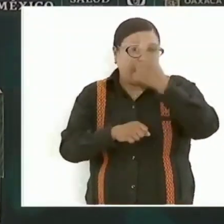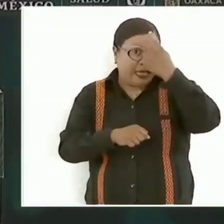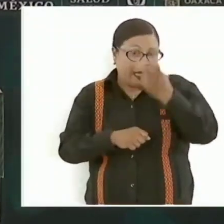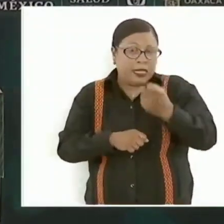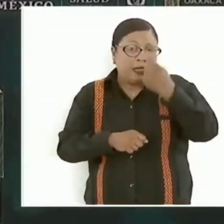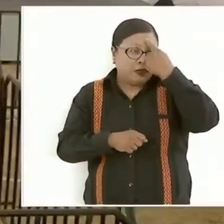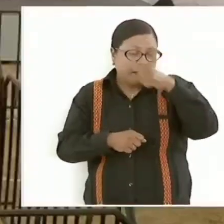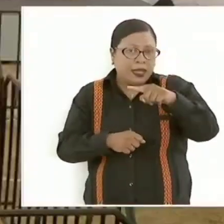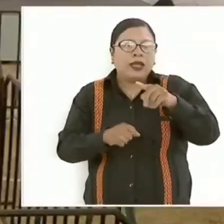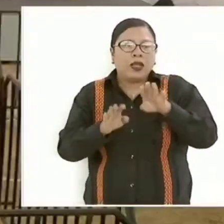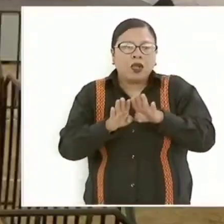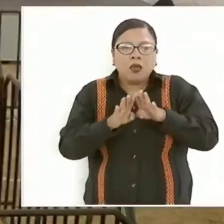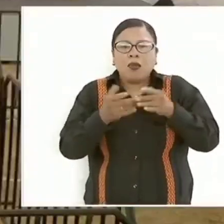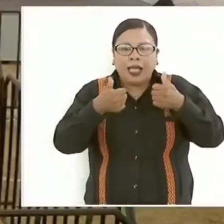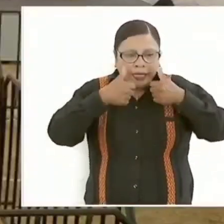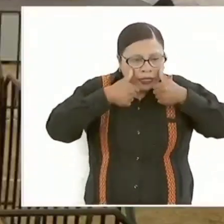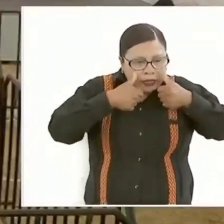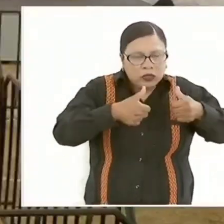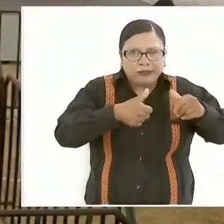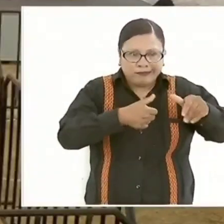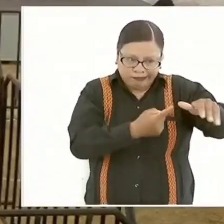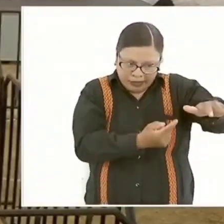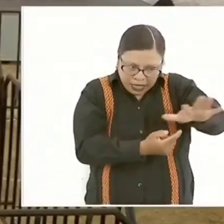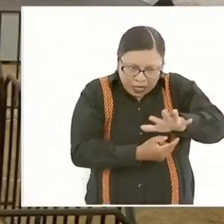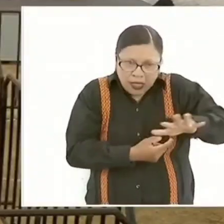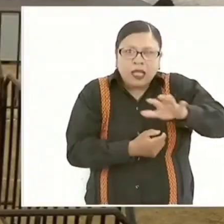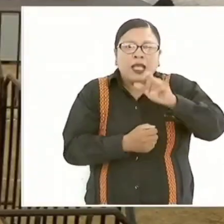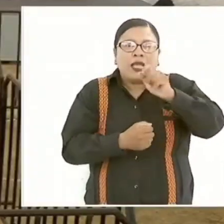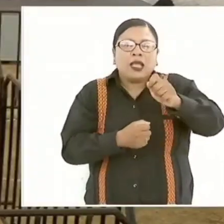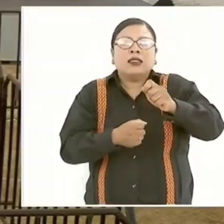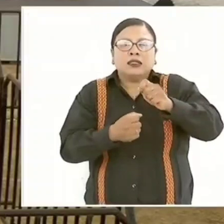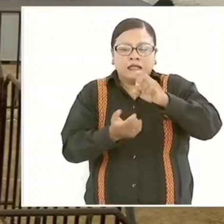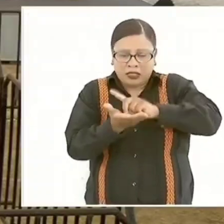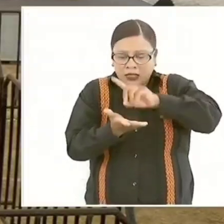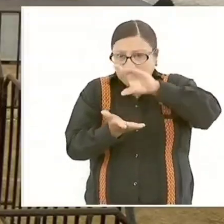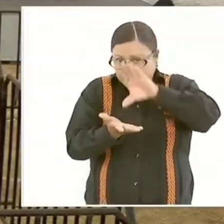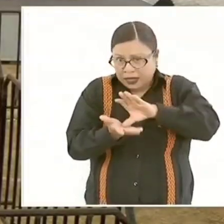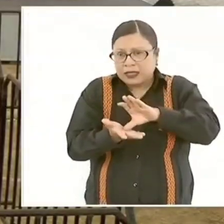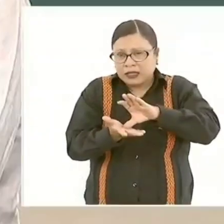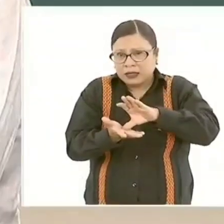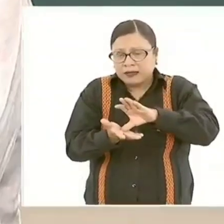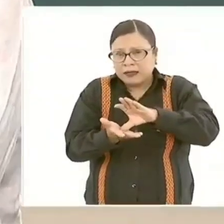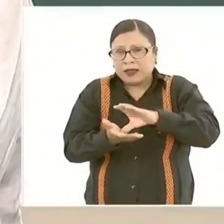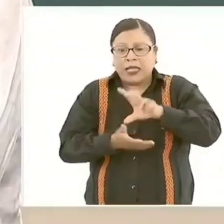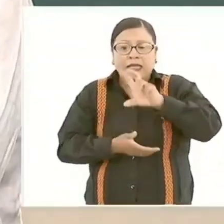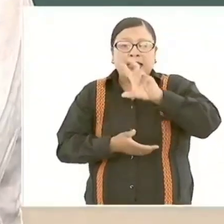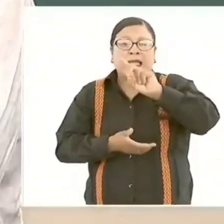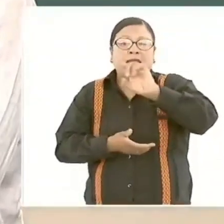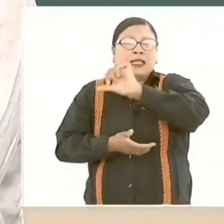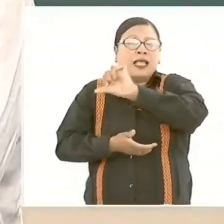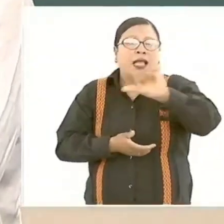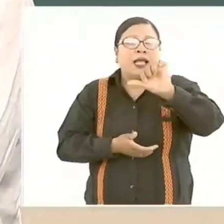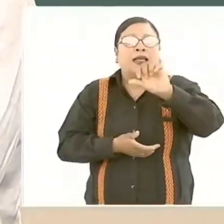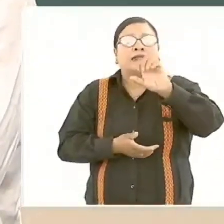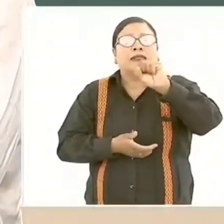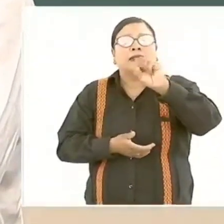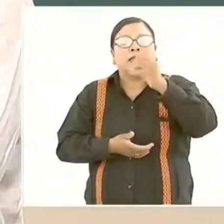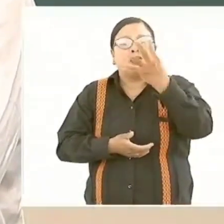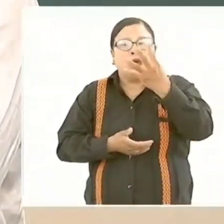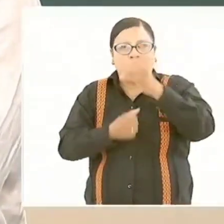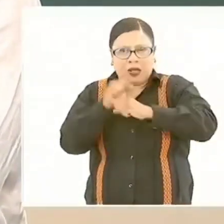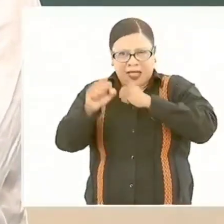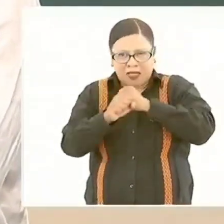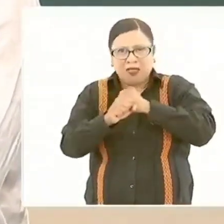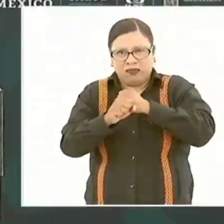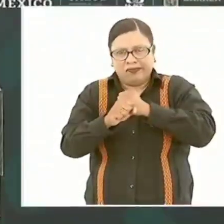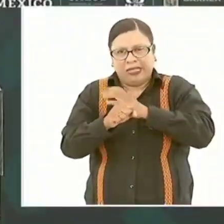atender al sector de población, al segmento de población de 30 a 64 con